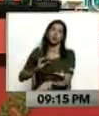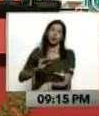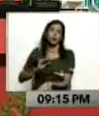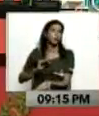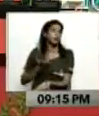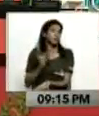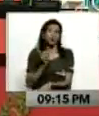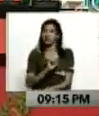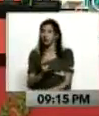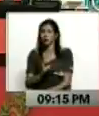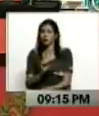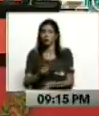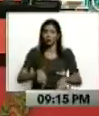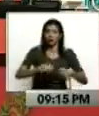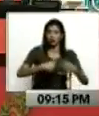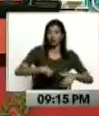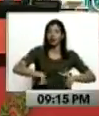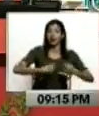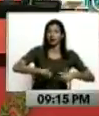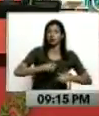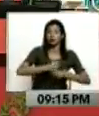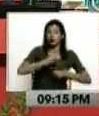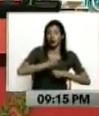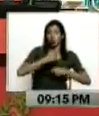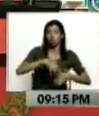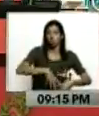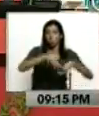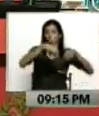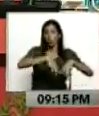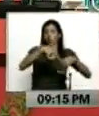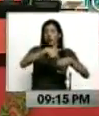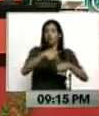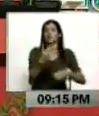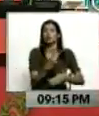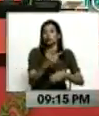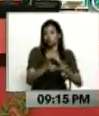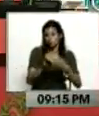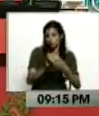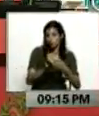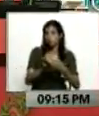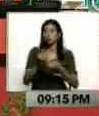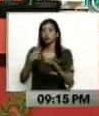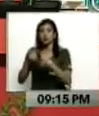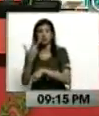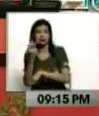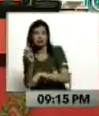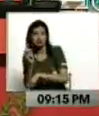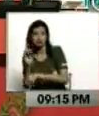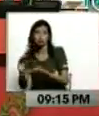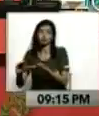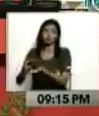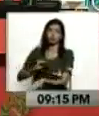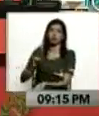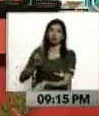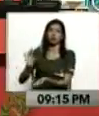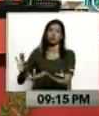barril no son 30 si está en 40 están entrando